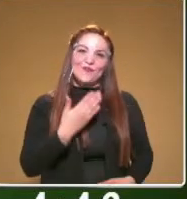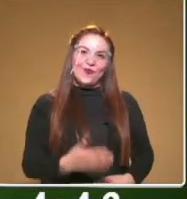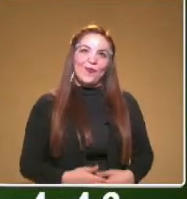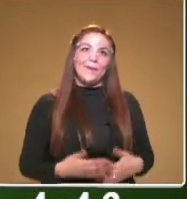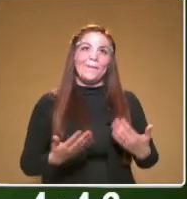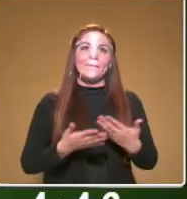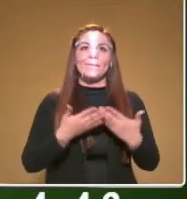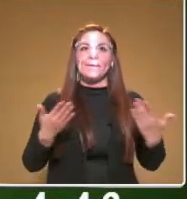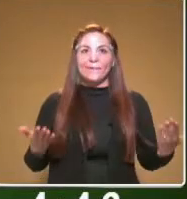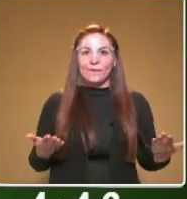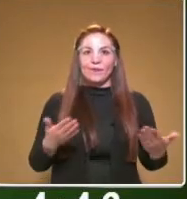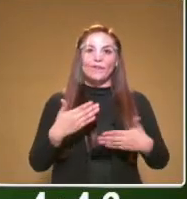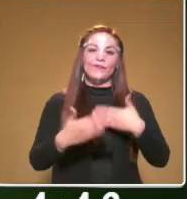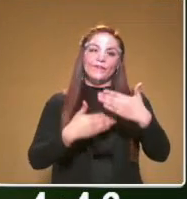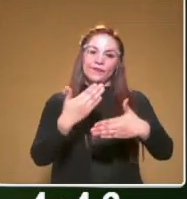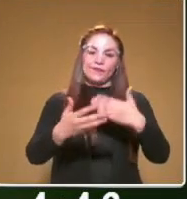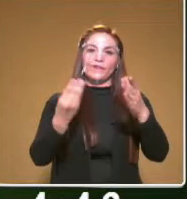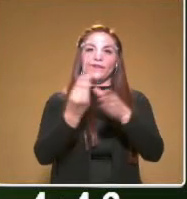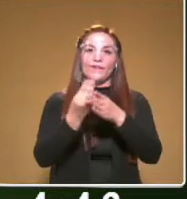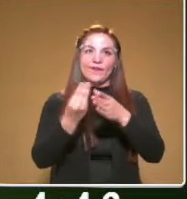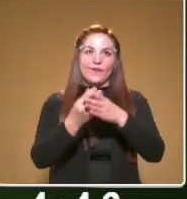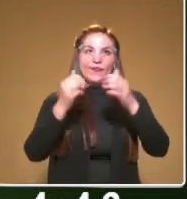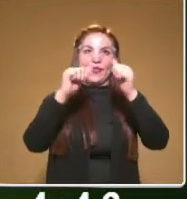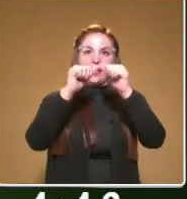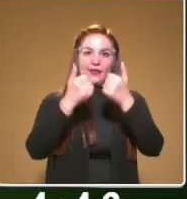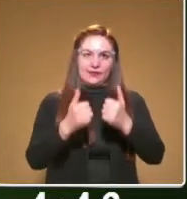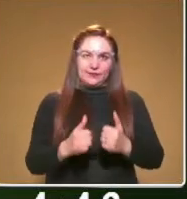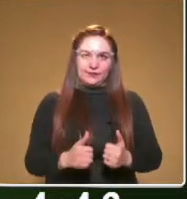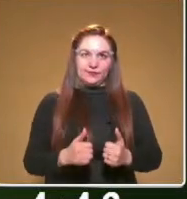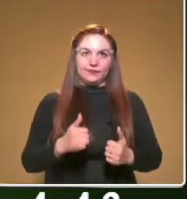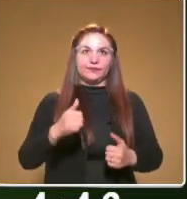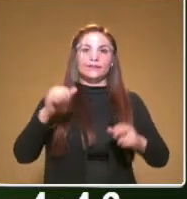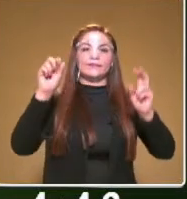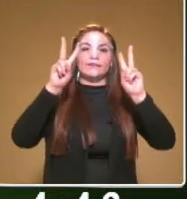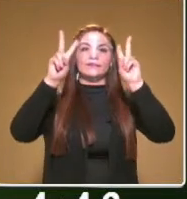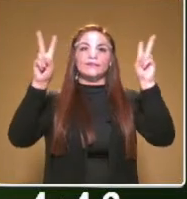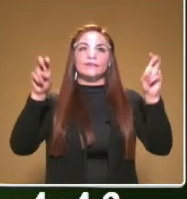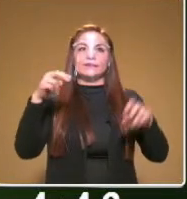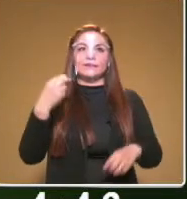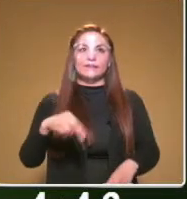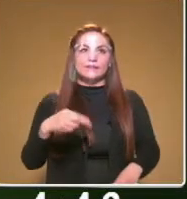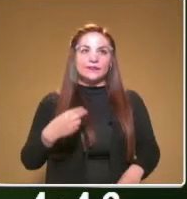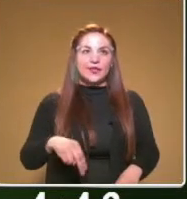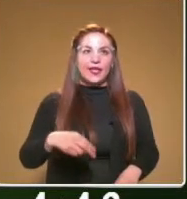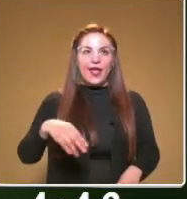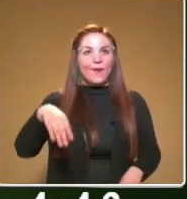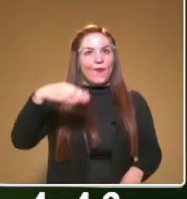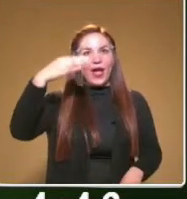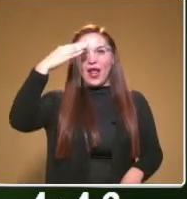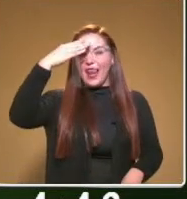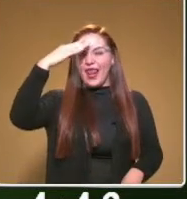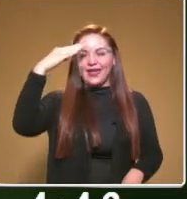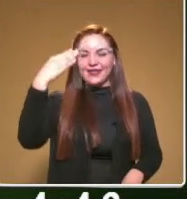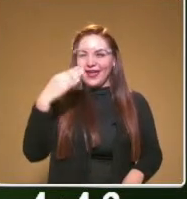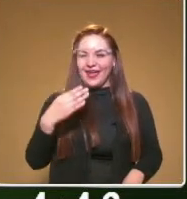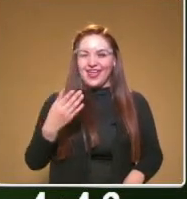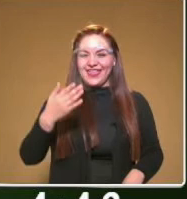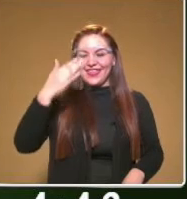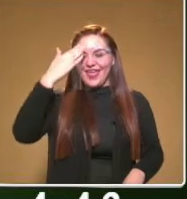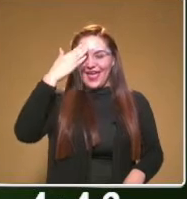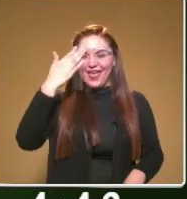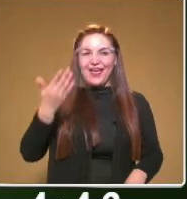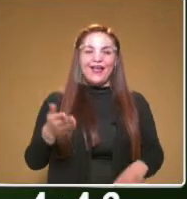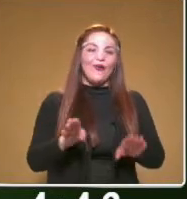en este caso, maestra, ¿cómo se llama el tema del día de hoy? El tema se llama la tragedia. Ay, muchos niños van a decir, ¿y qué es eso? ¿Cómo